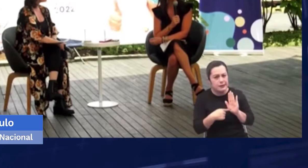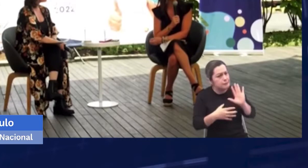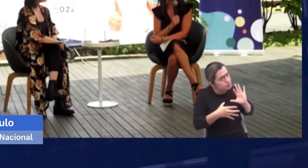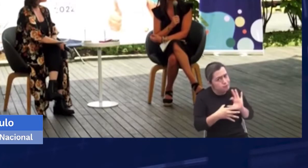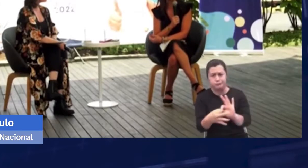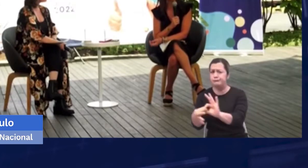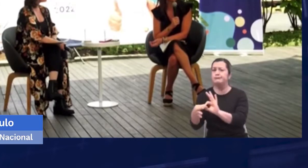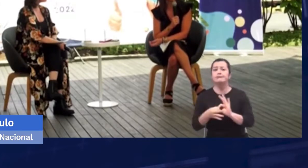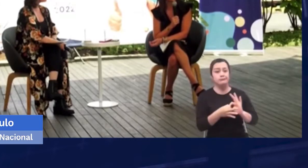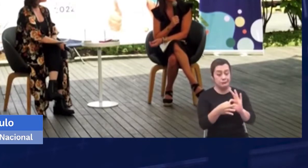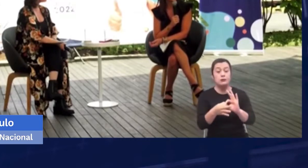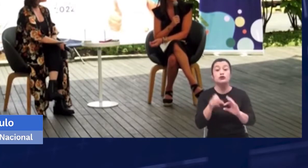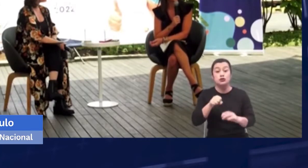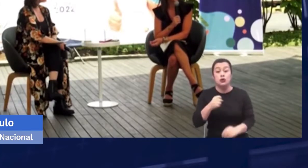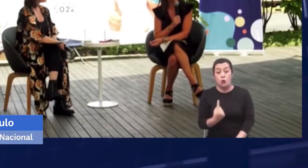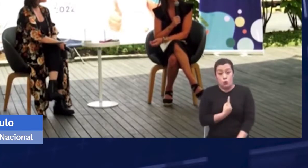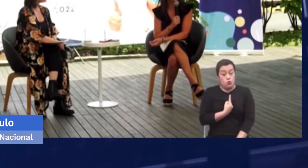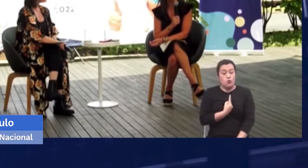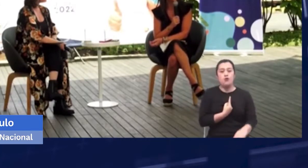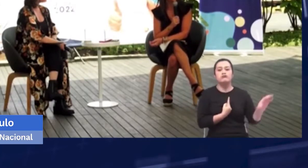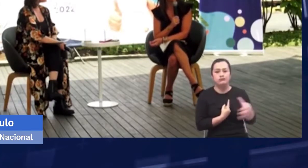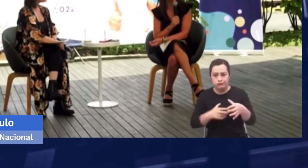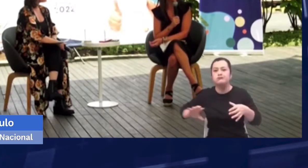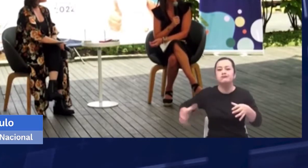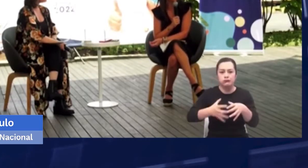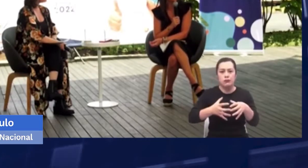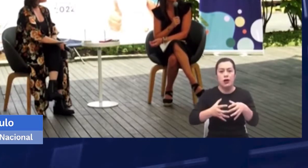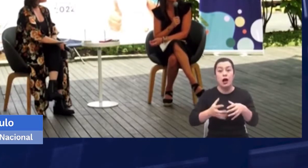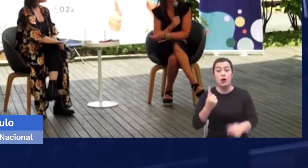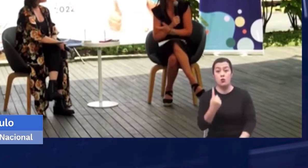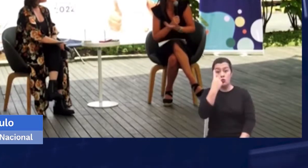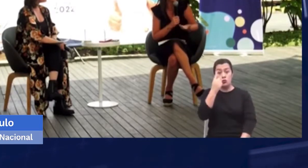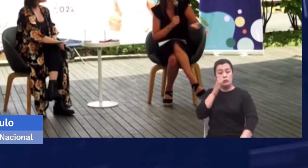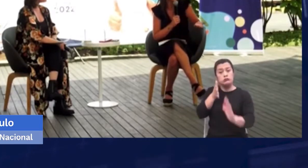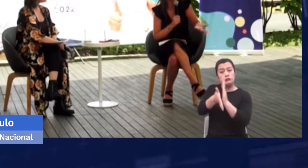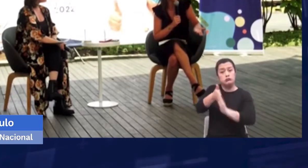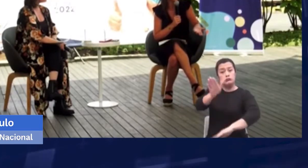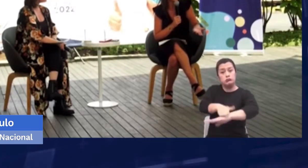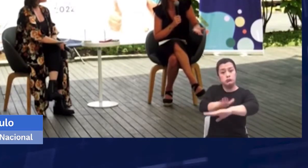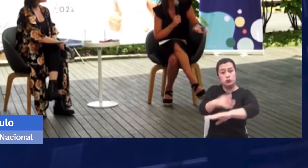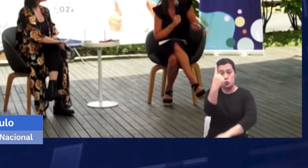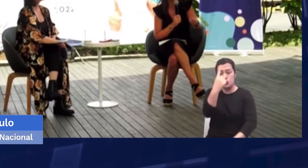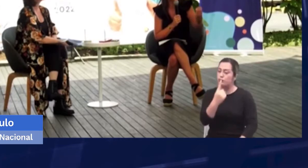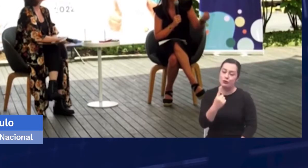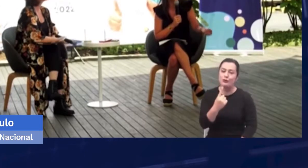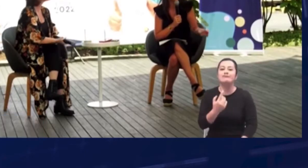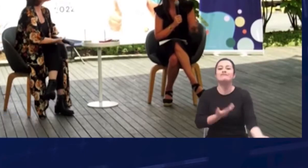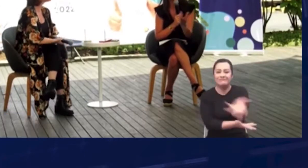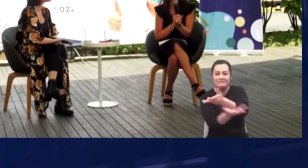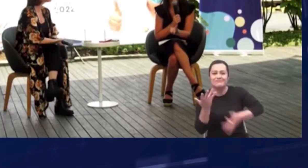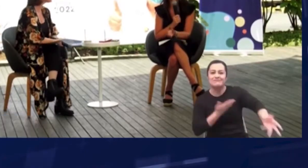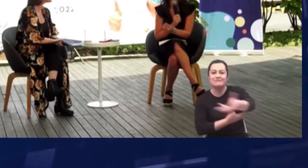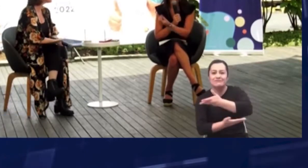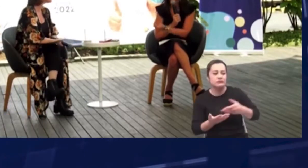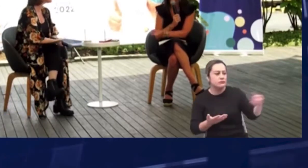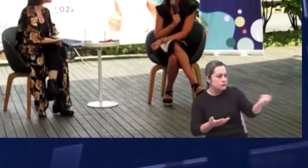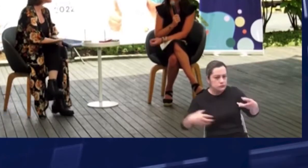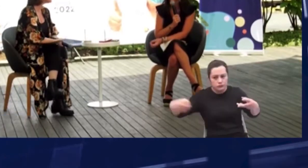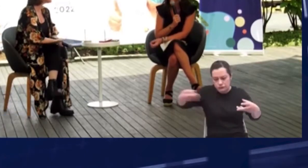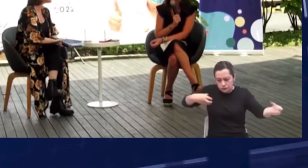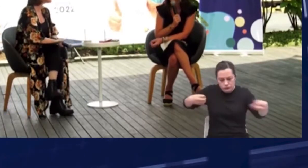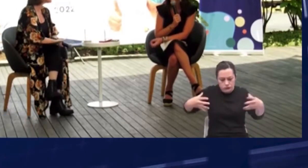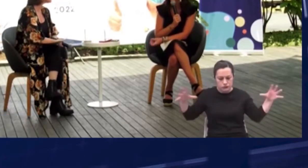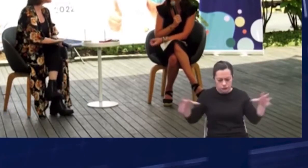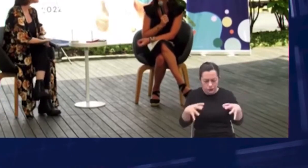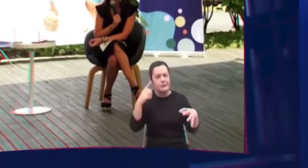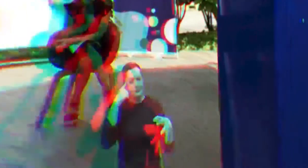que hacemos equipo, que aquí nadie vino a imponer una sola versión, porque tenemos que construirla. Tenemos elementos, didácticas,